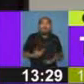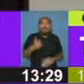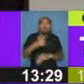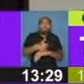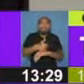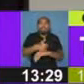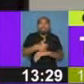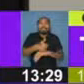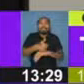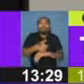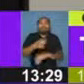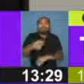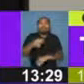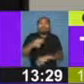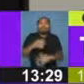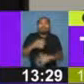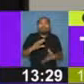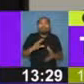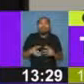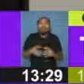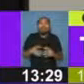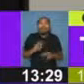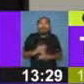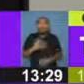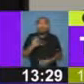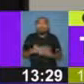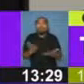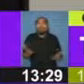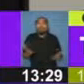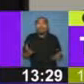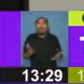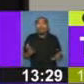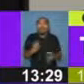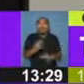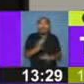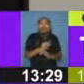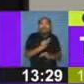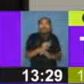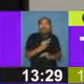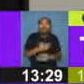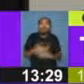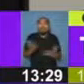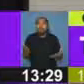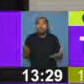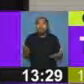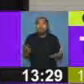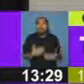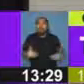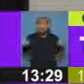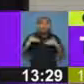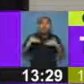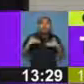de la educación pública y esta idea de la escuela pública igualadora y liberadora muchas